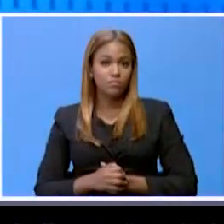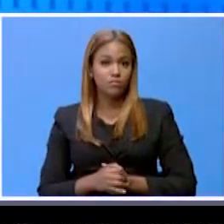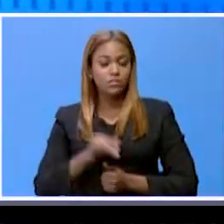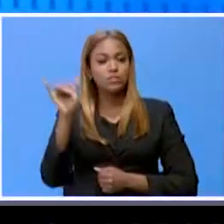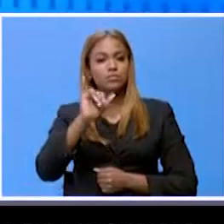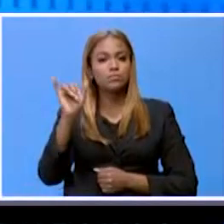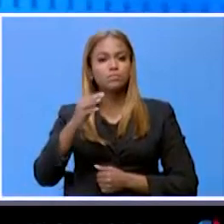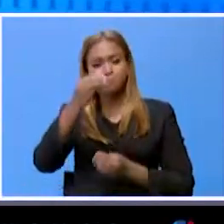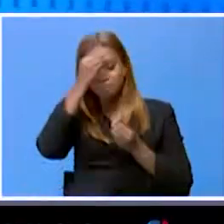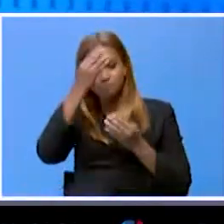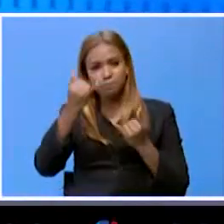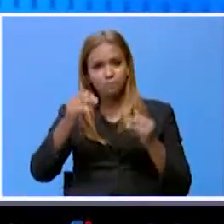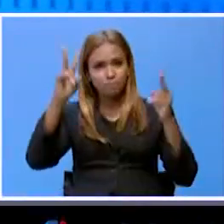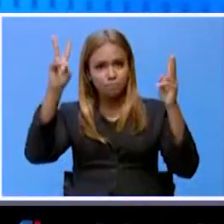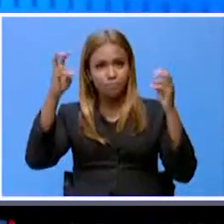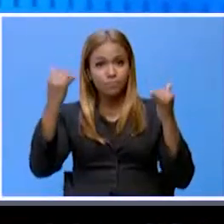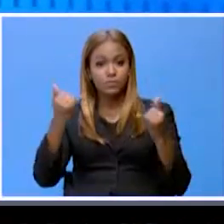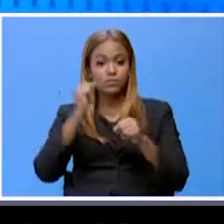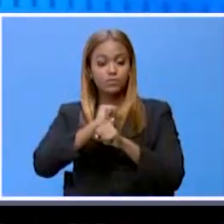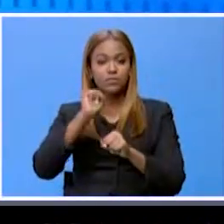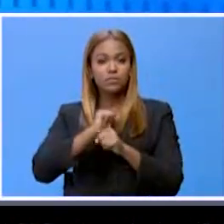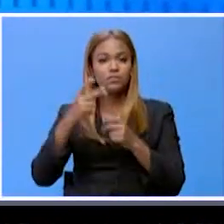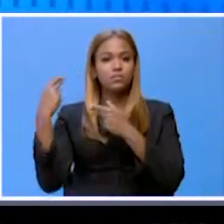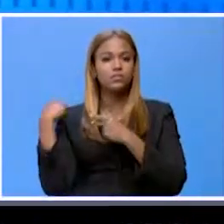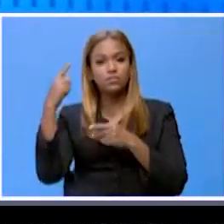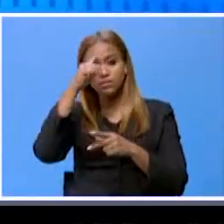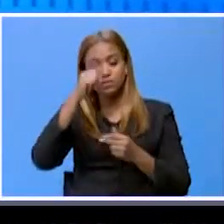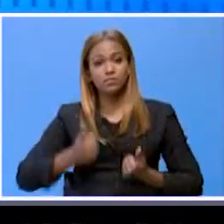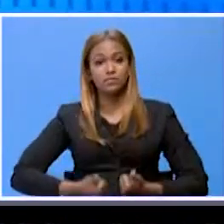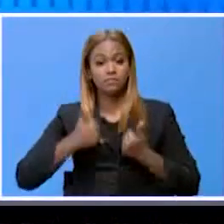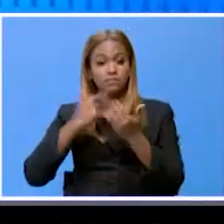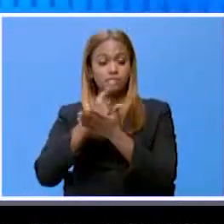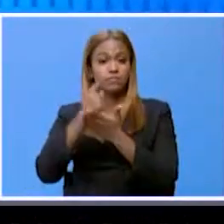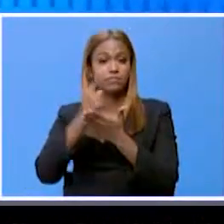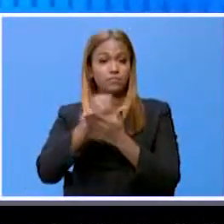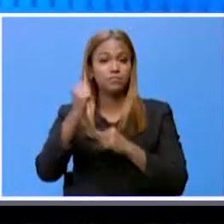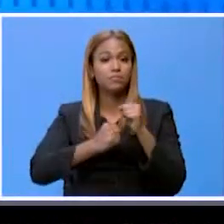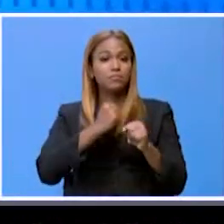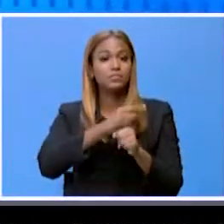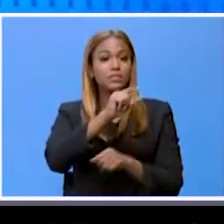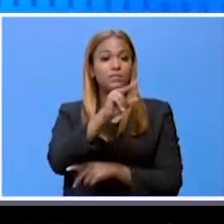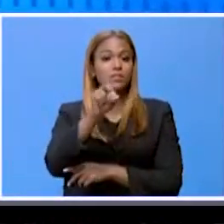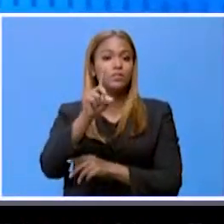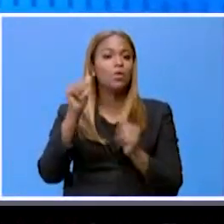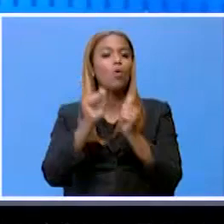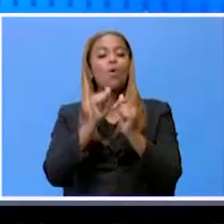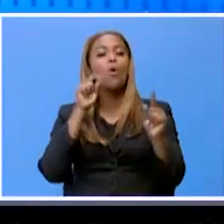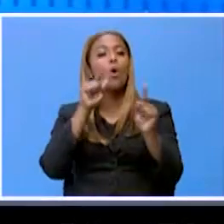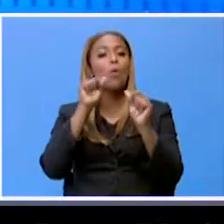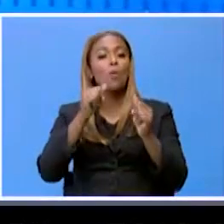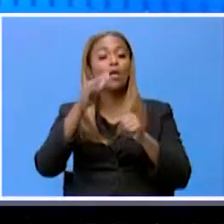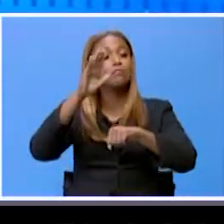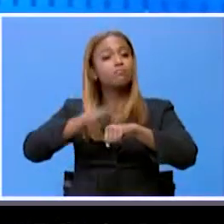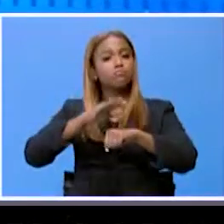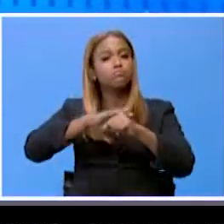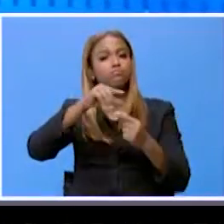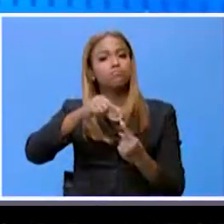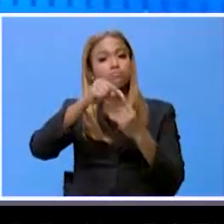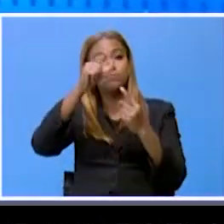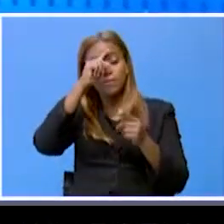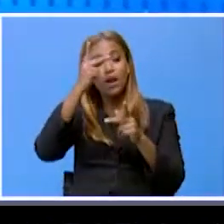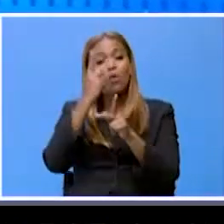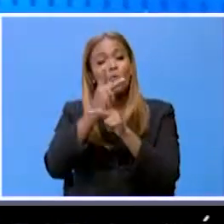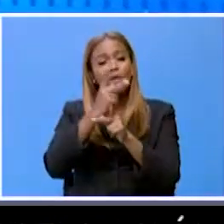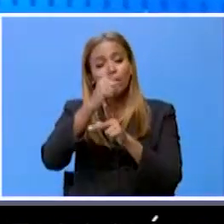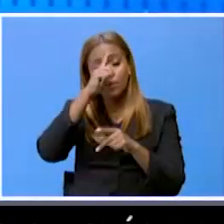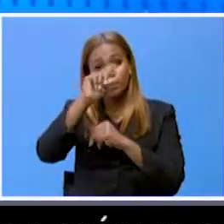tanto, señores, les contamos que en el marco del operativo Compromiso por la Vida, Semana Santa 2021, y con el objetivo de hacer un llamado especial a la